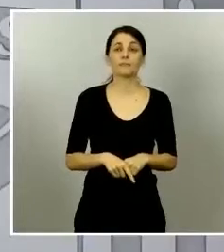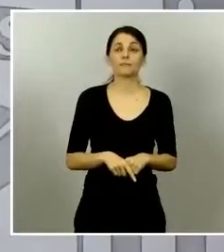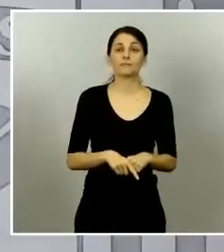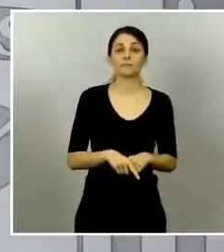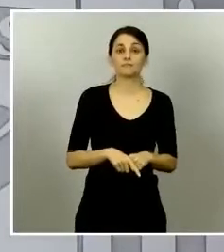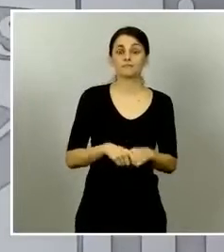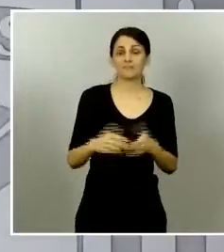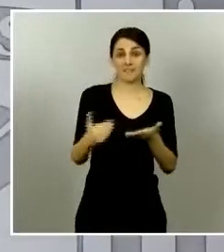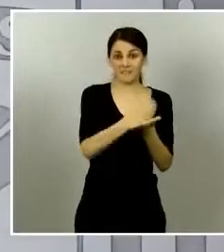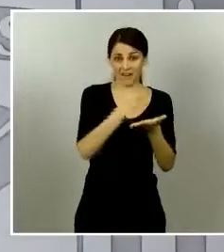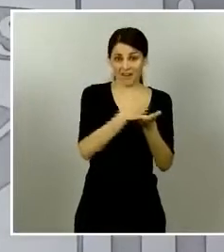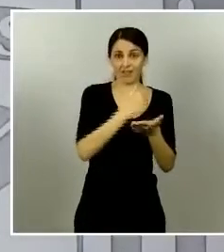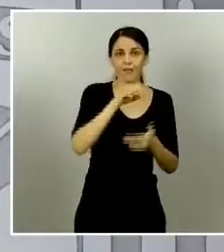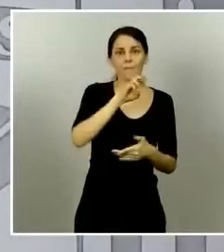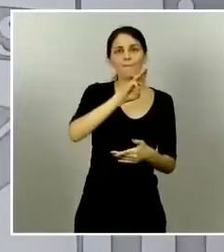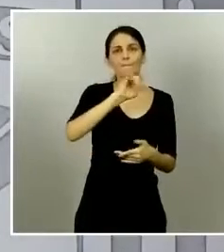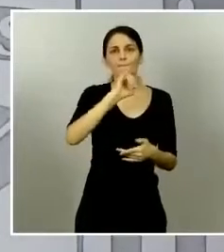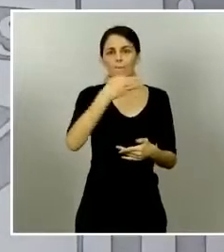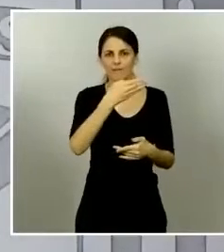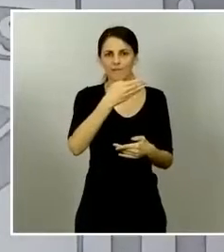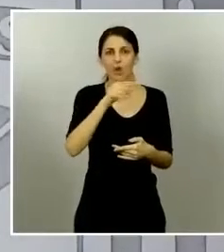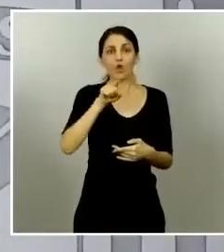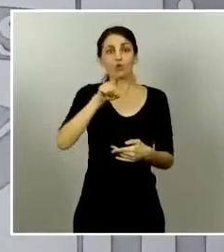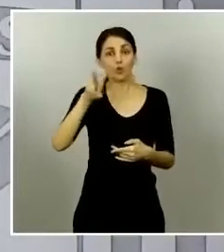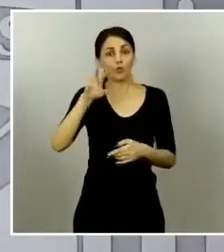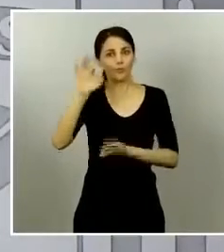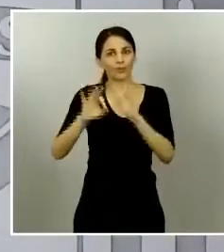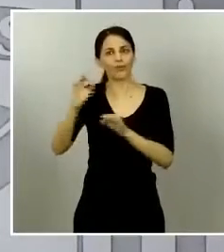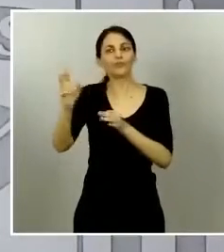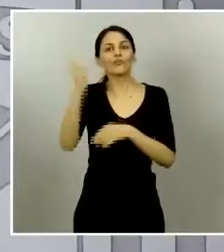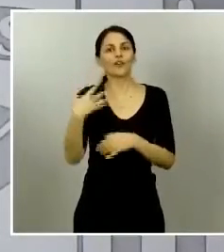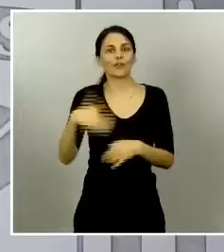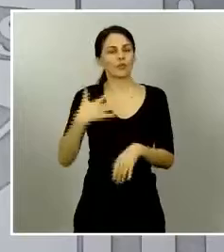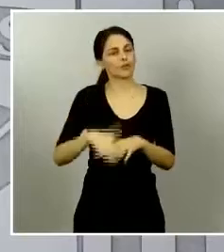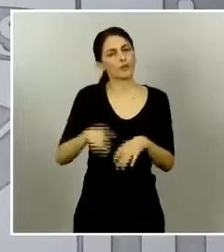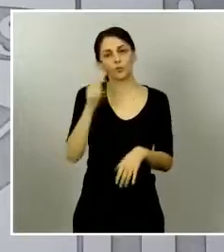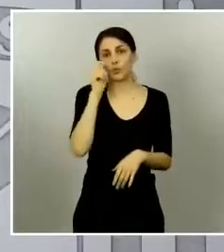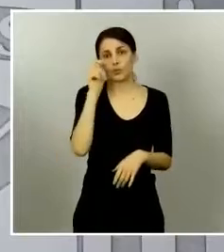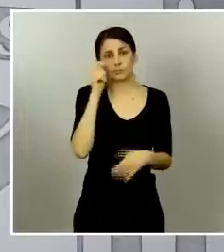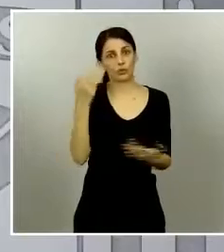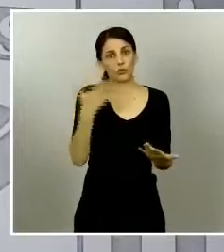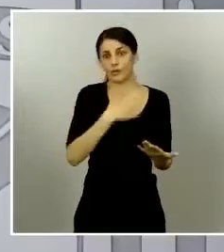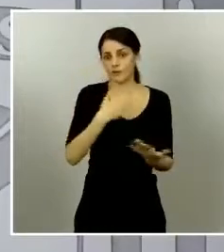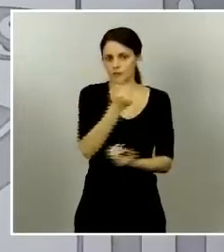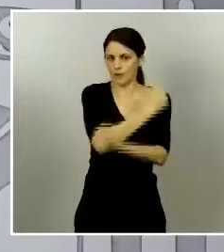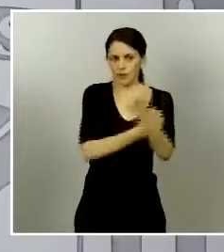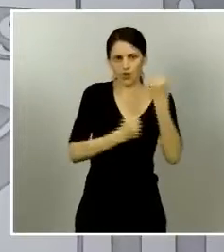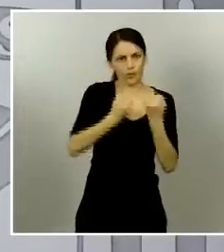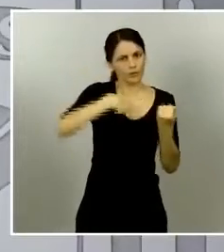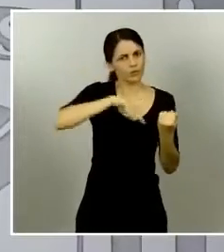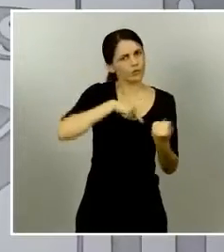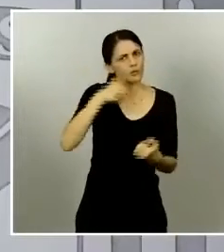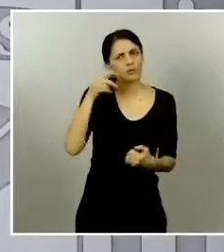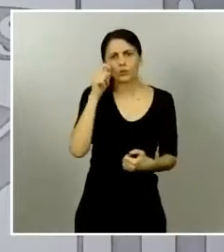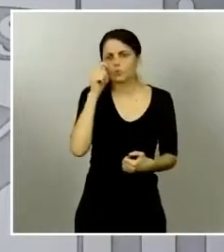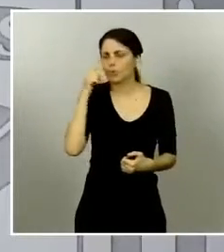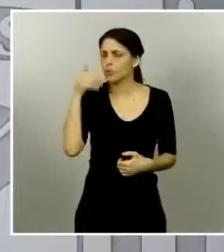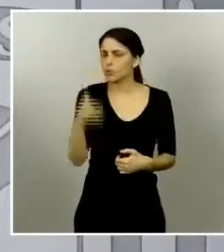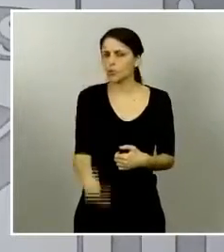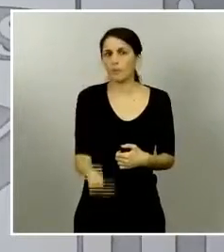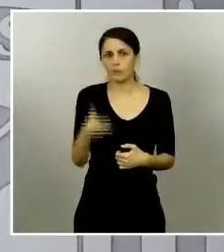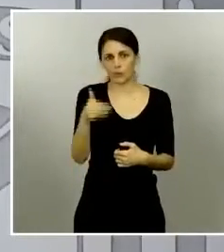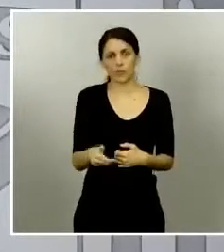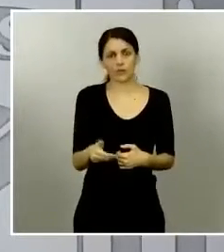próximos días. De hecho, el turismo genera más del 12% de la riqueza del PIB de nuestro país. Es uno de los grandes motores de